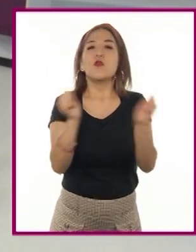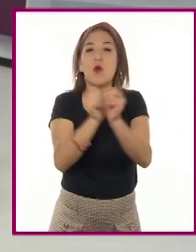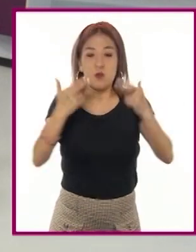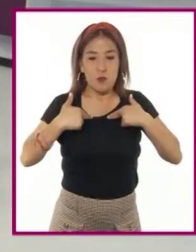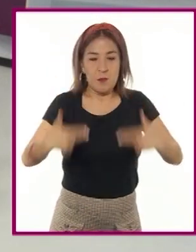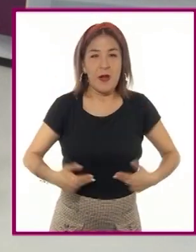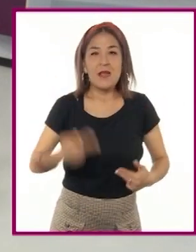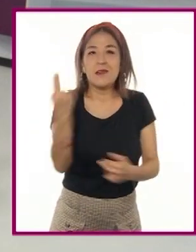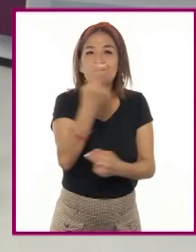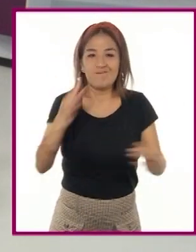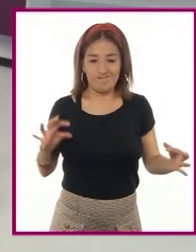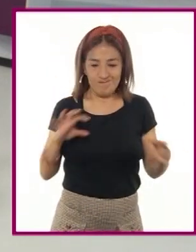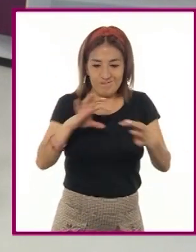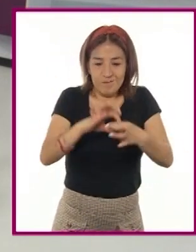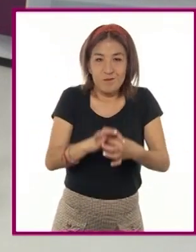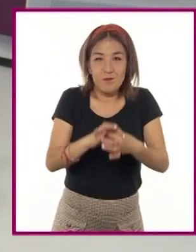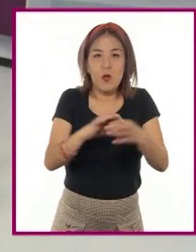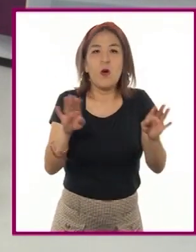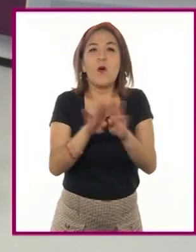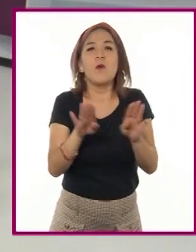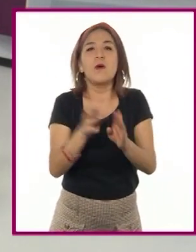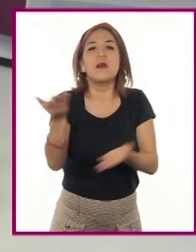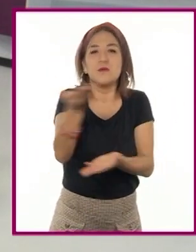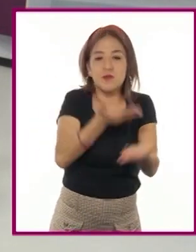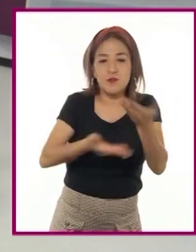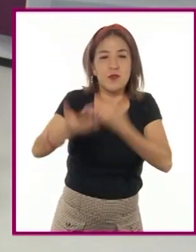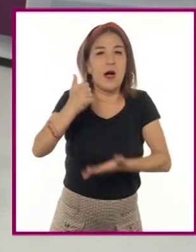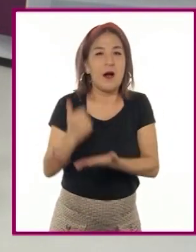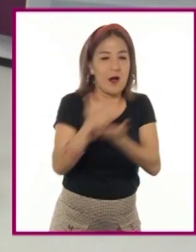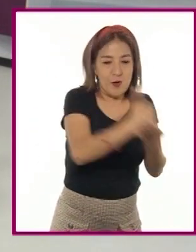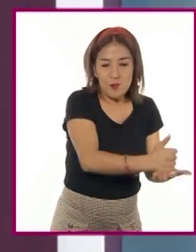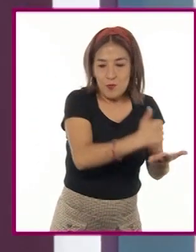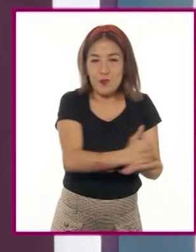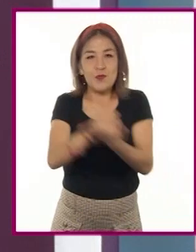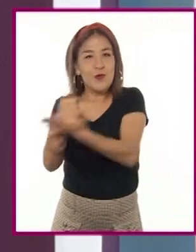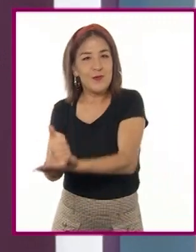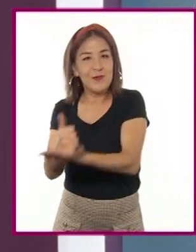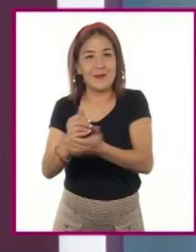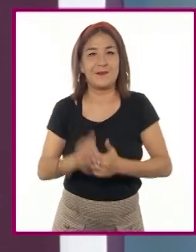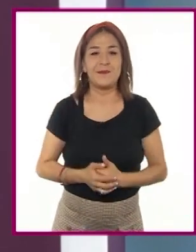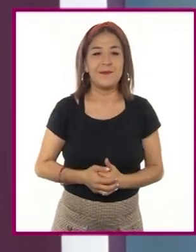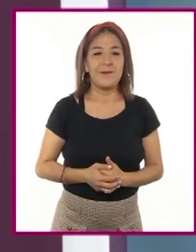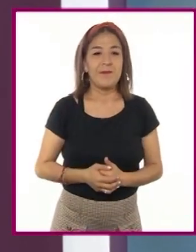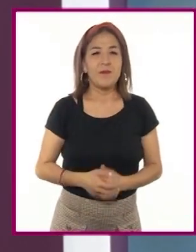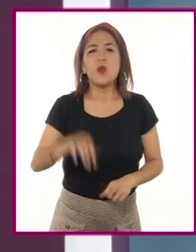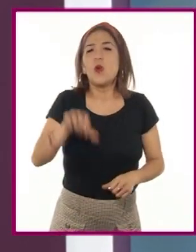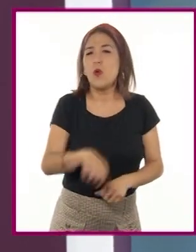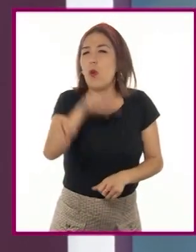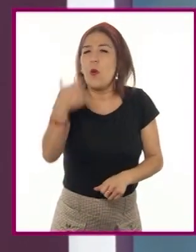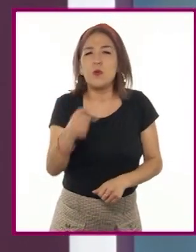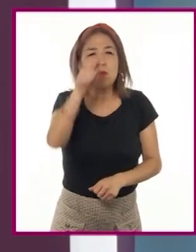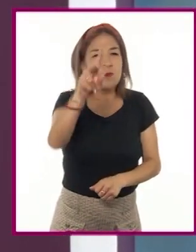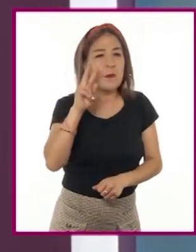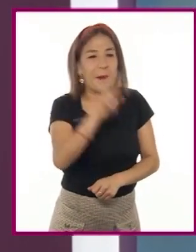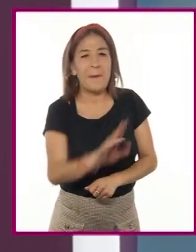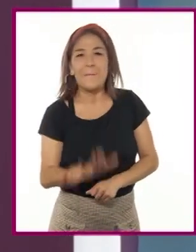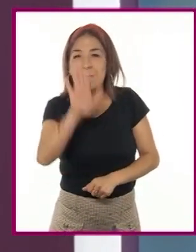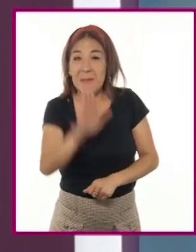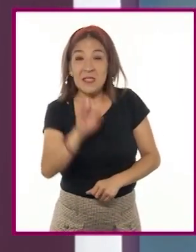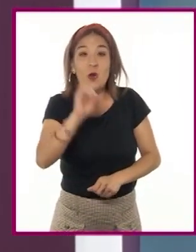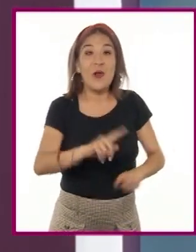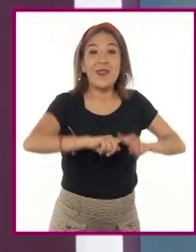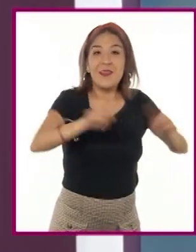necesitan mutuamente, hacen merecimiento los unos de los otros. ¿Qué otras similitudes o